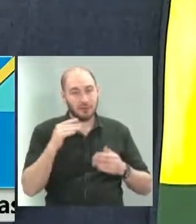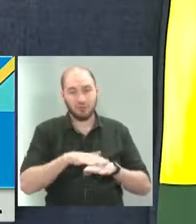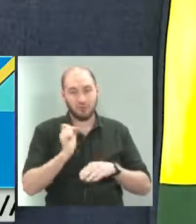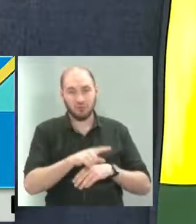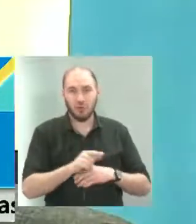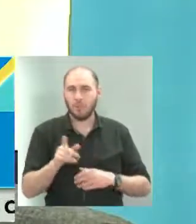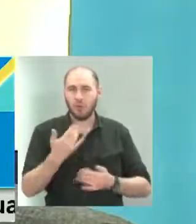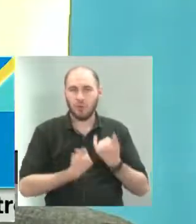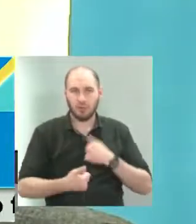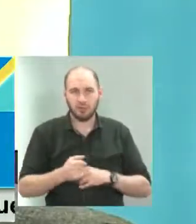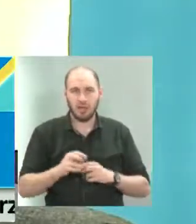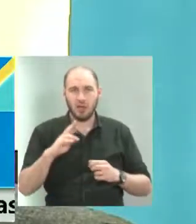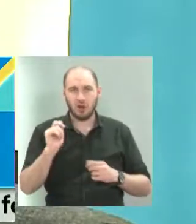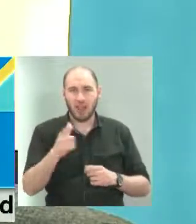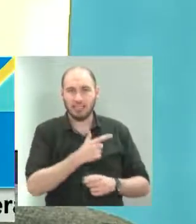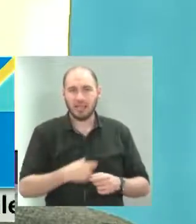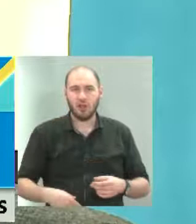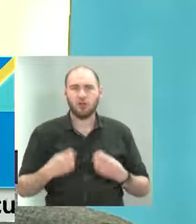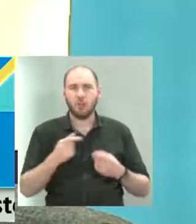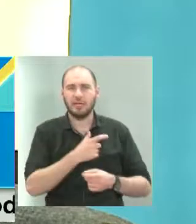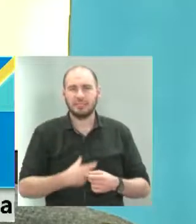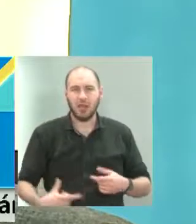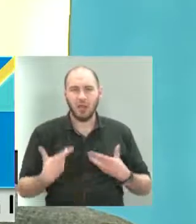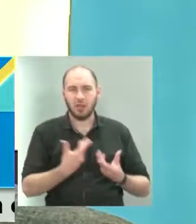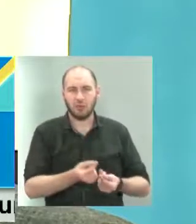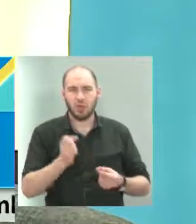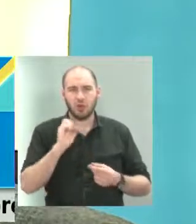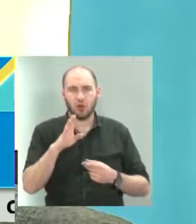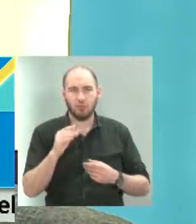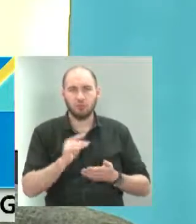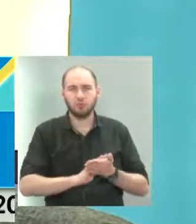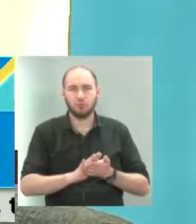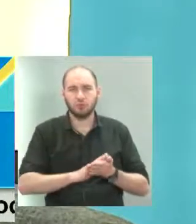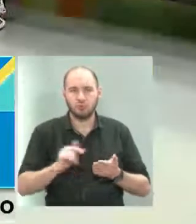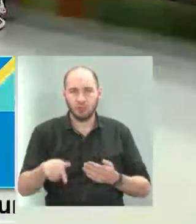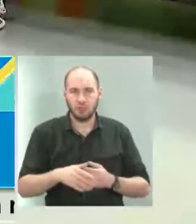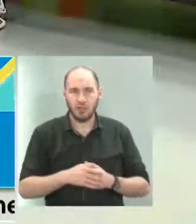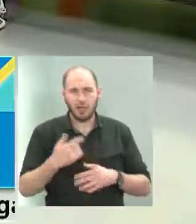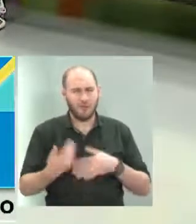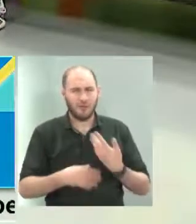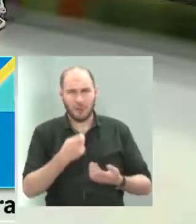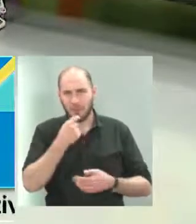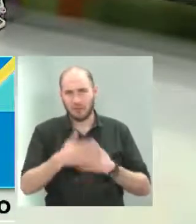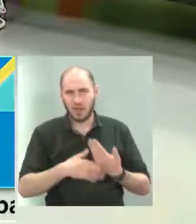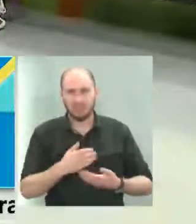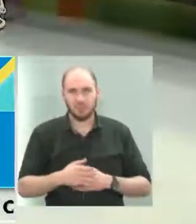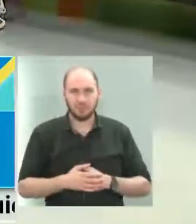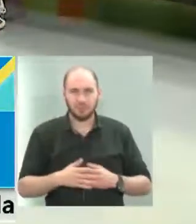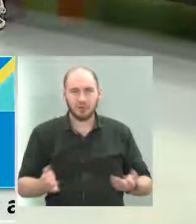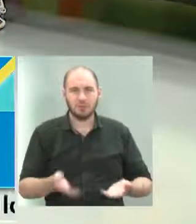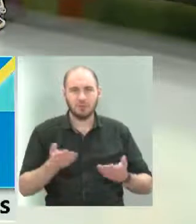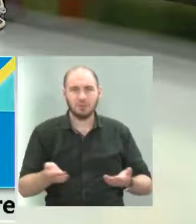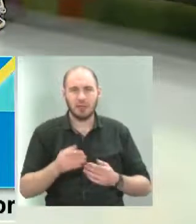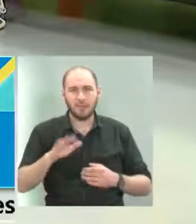Vos hablabas justamente del rol del Estado y cómo el Estado puede ayudar a los clubes para evitar este tipo de situaciones violentas, por ejemplo, y fomentar